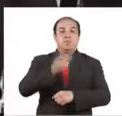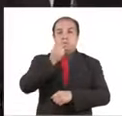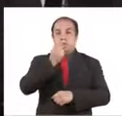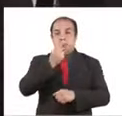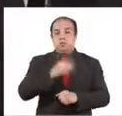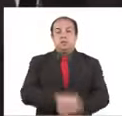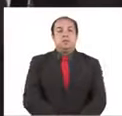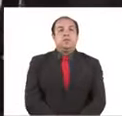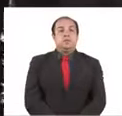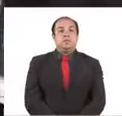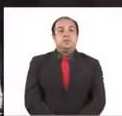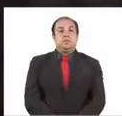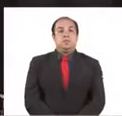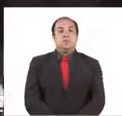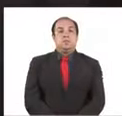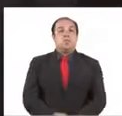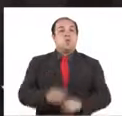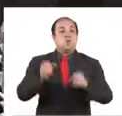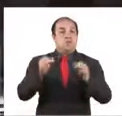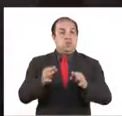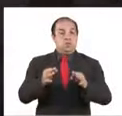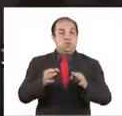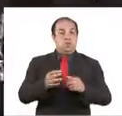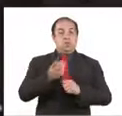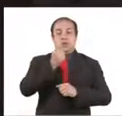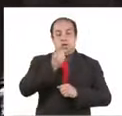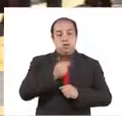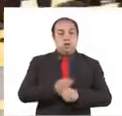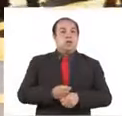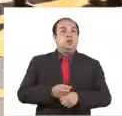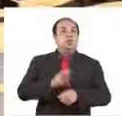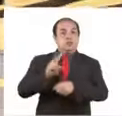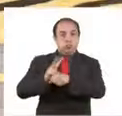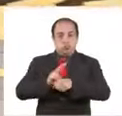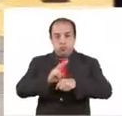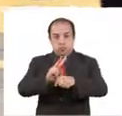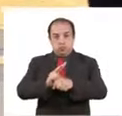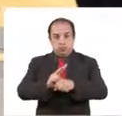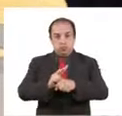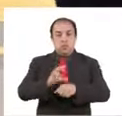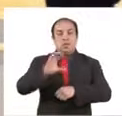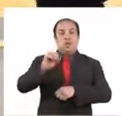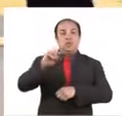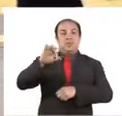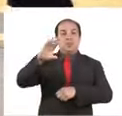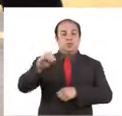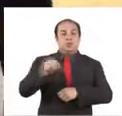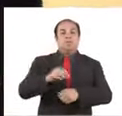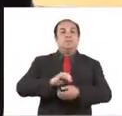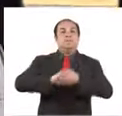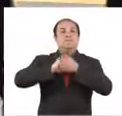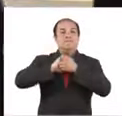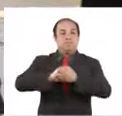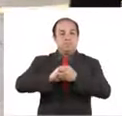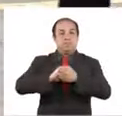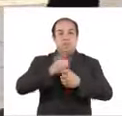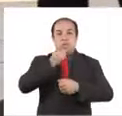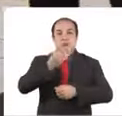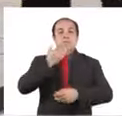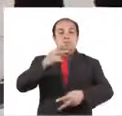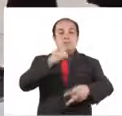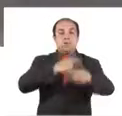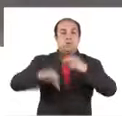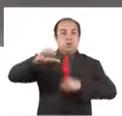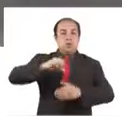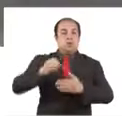policías, oficiales, inspectores y comisarios. Saludamos y damos la más cordial bienvenida en